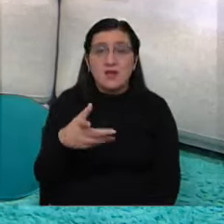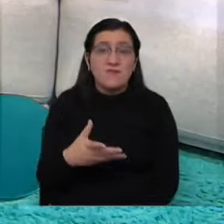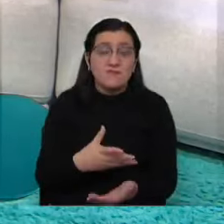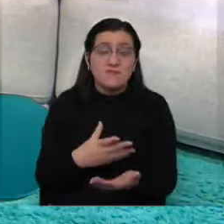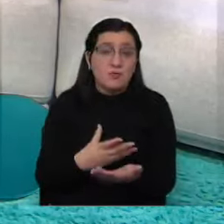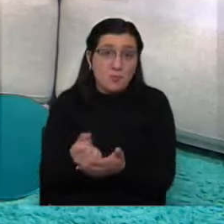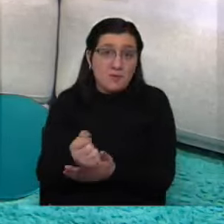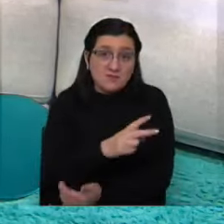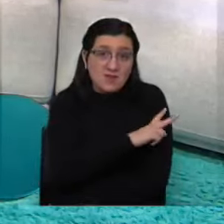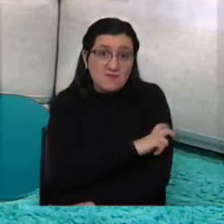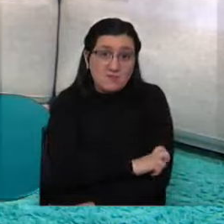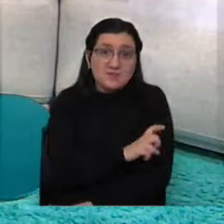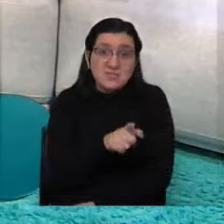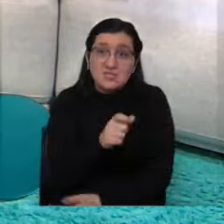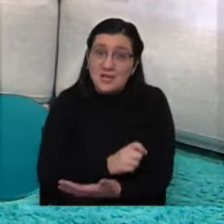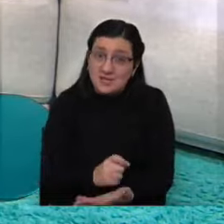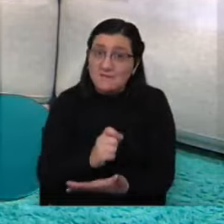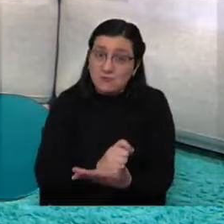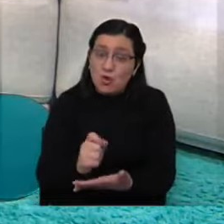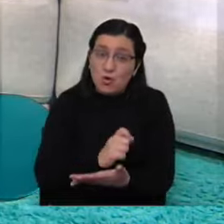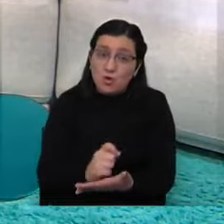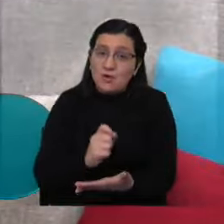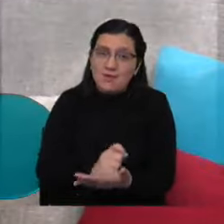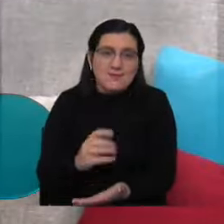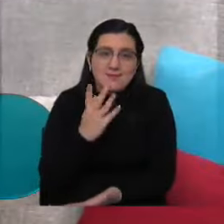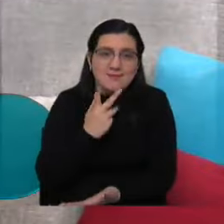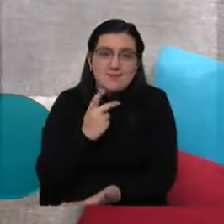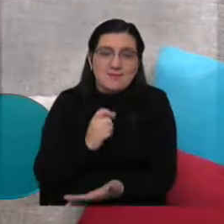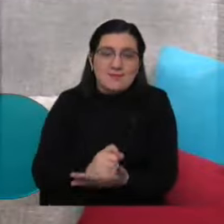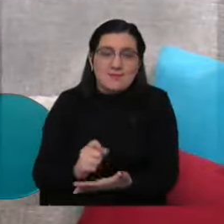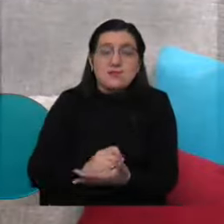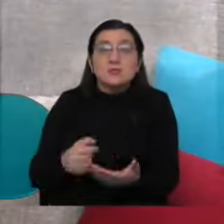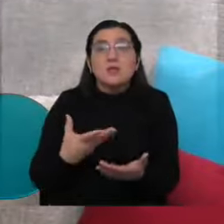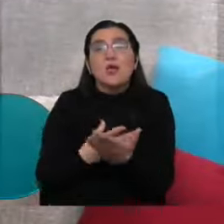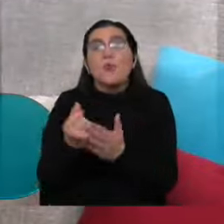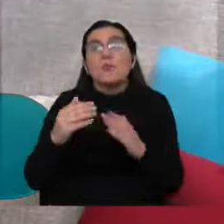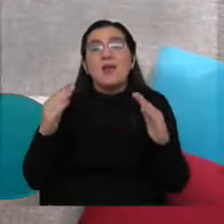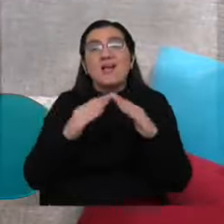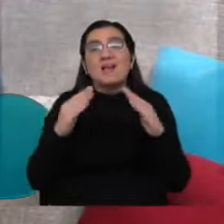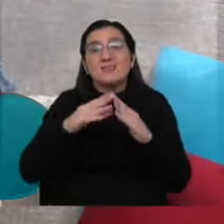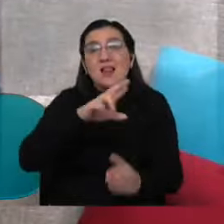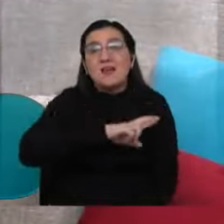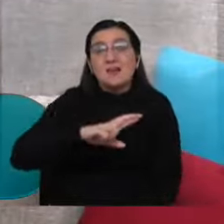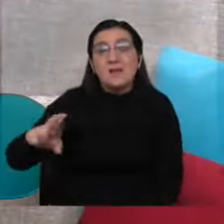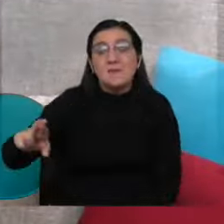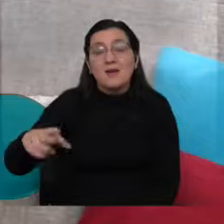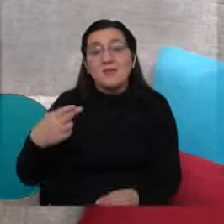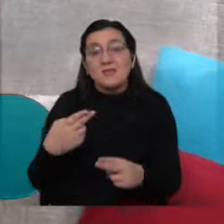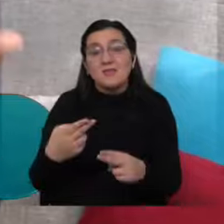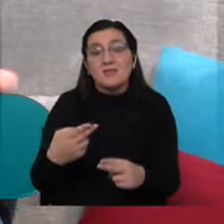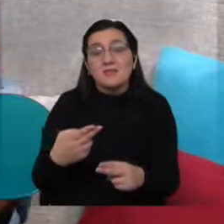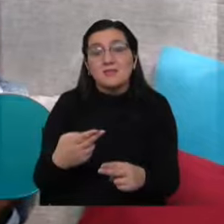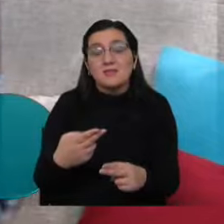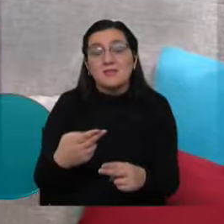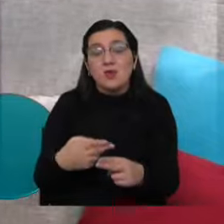morfina y ella escribe sobre esto en sus poemas y de hecho en momento ella se compra una casa en la rambla y de nombre le pone